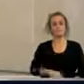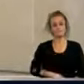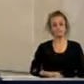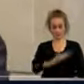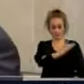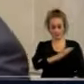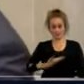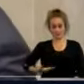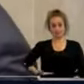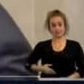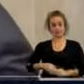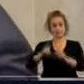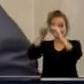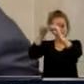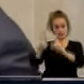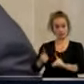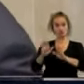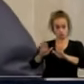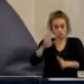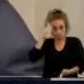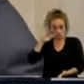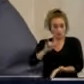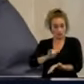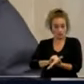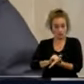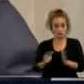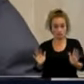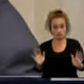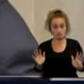la decisión creo